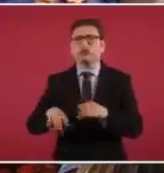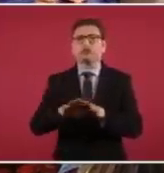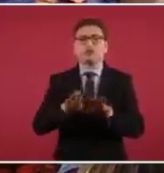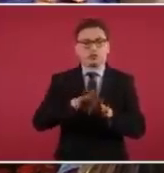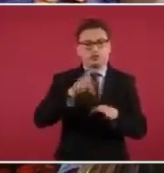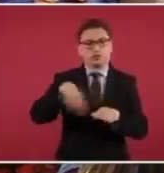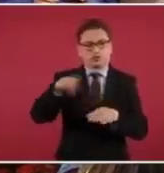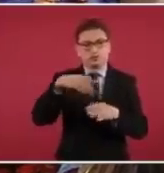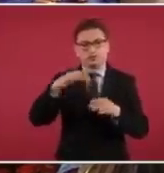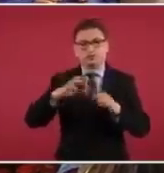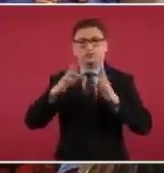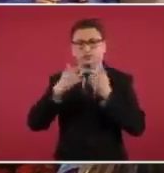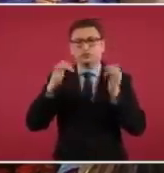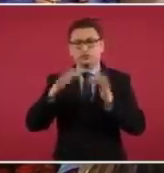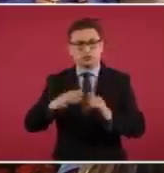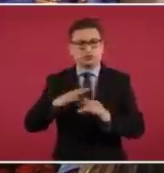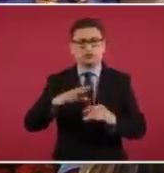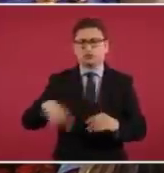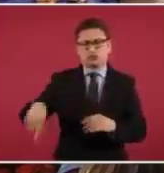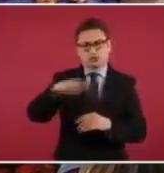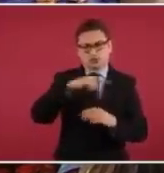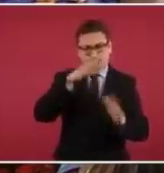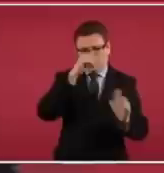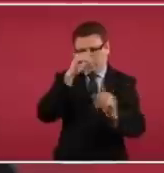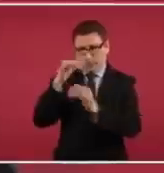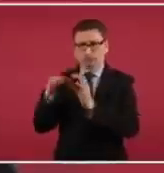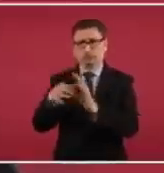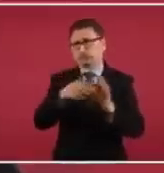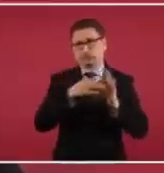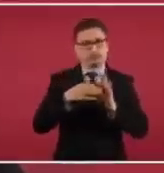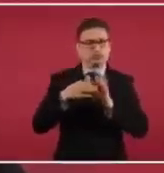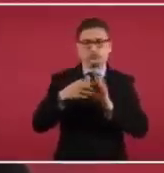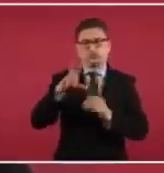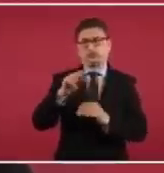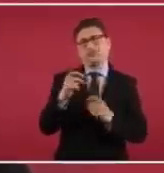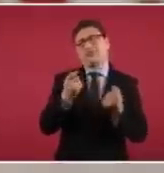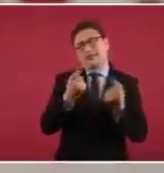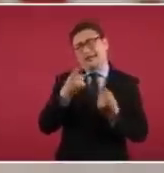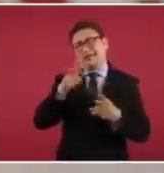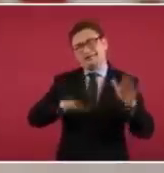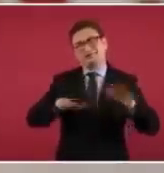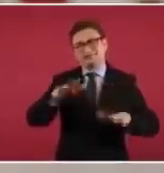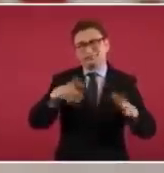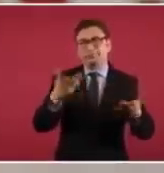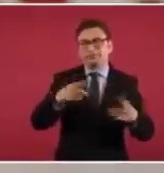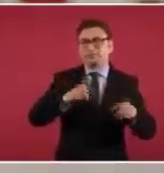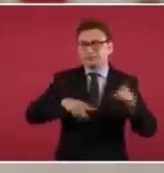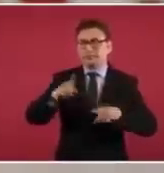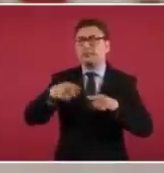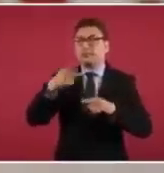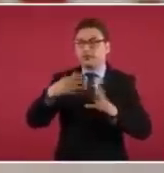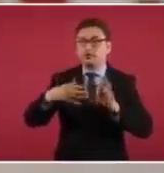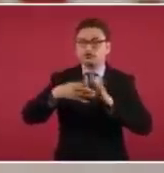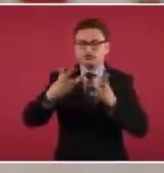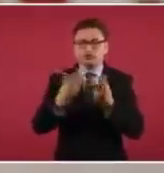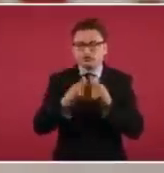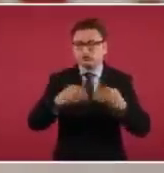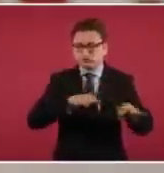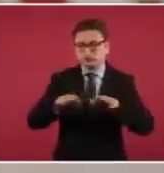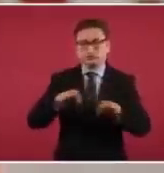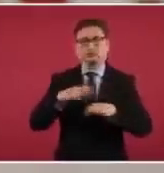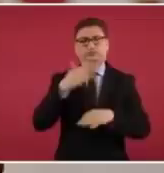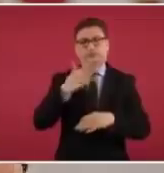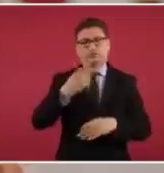reunión. No digo que siempre estemos de acuerdo en todo, a veces no, pero sí estamos trabajando de manera muy estrecha. Entonces, por un